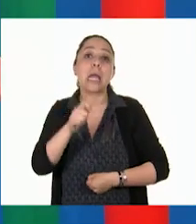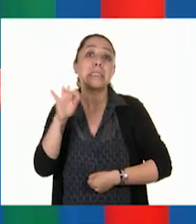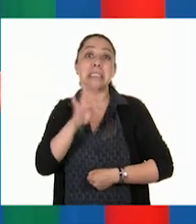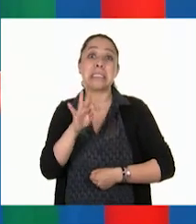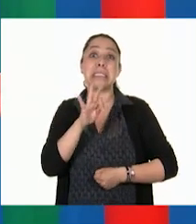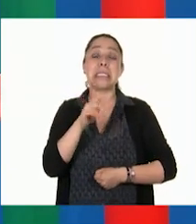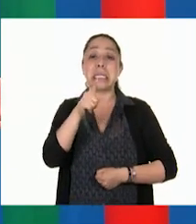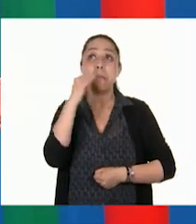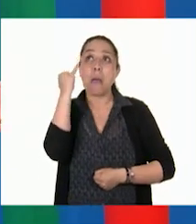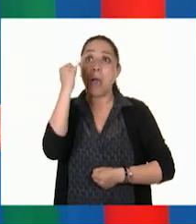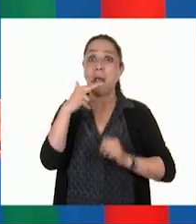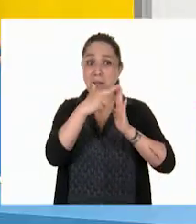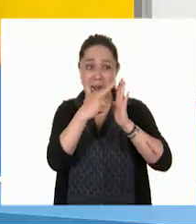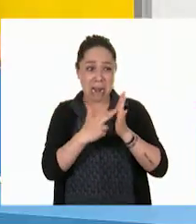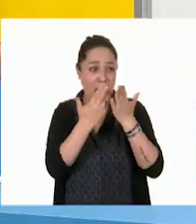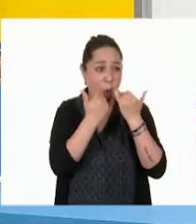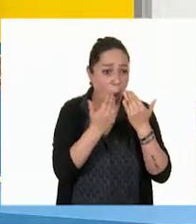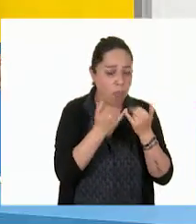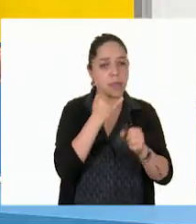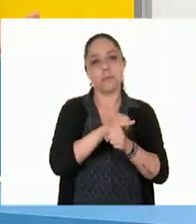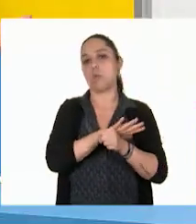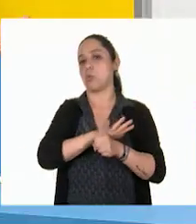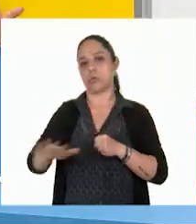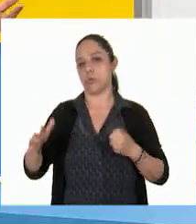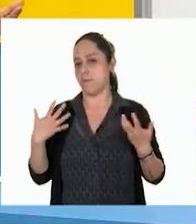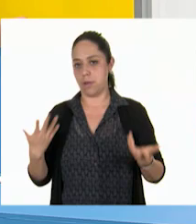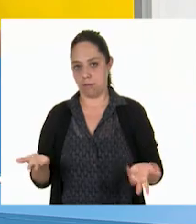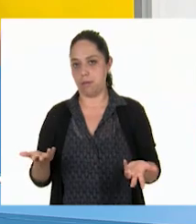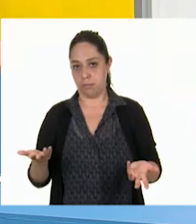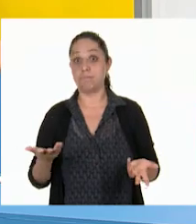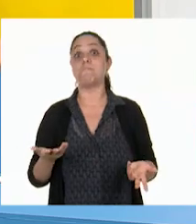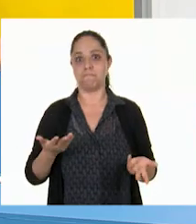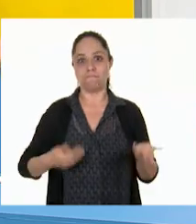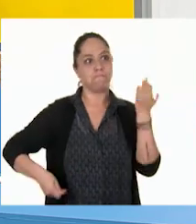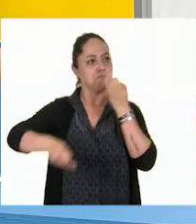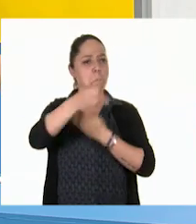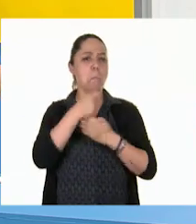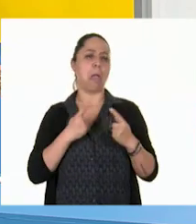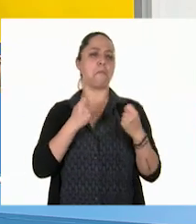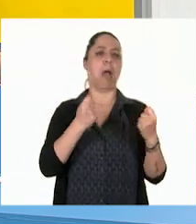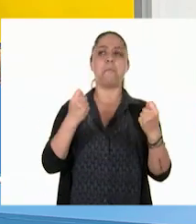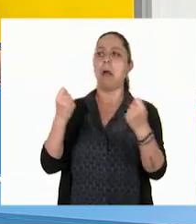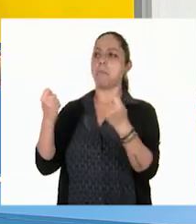reglas. Imagínense. Sería imposible. Sí, todo el mundo haciendo lo que quiere, ¿no?